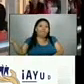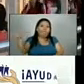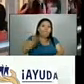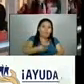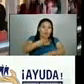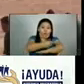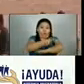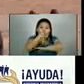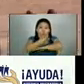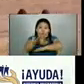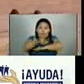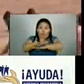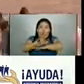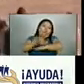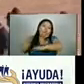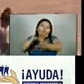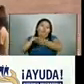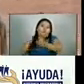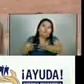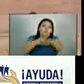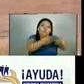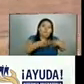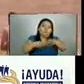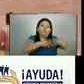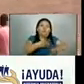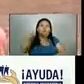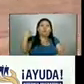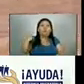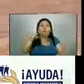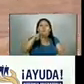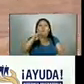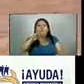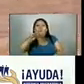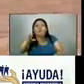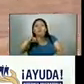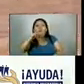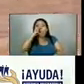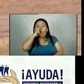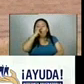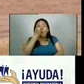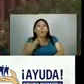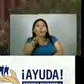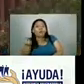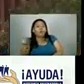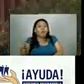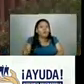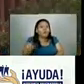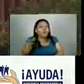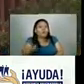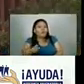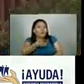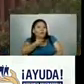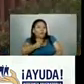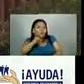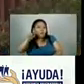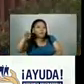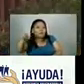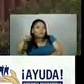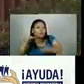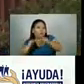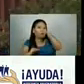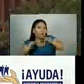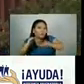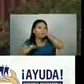en la frontera sur con México en el mes de junio del año 2023, la cifra más reciente actualizada por la entidad y la más baja